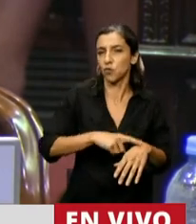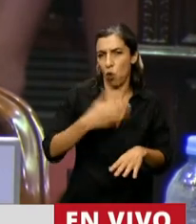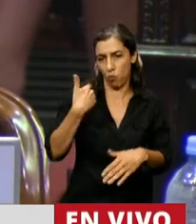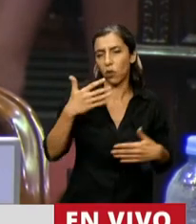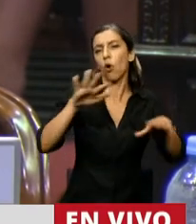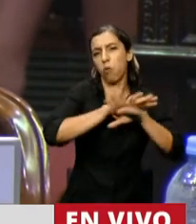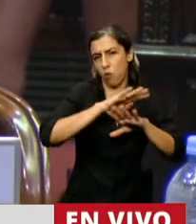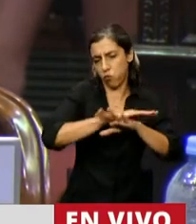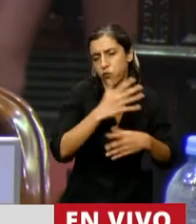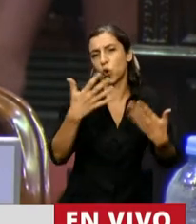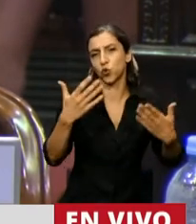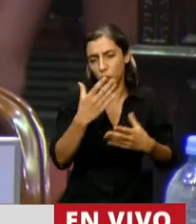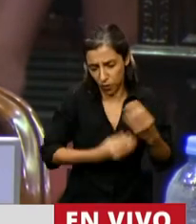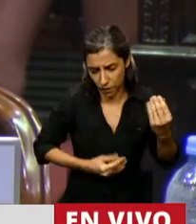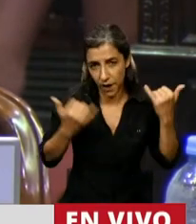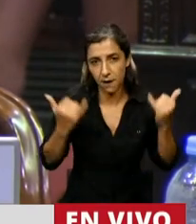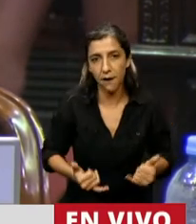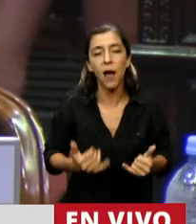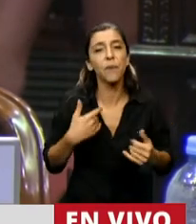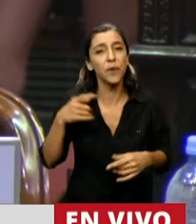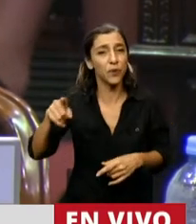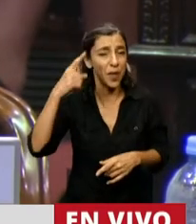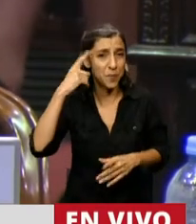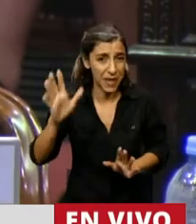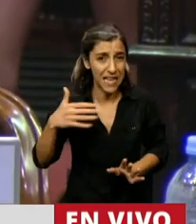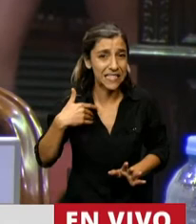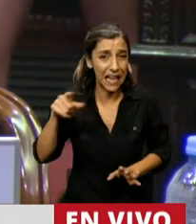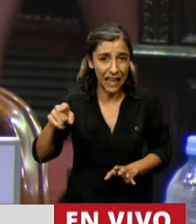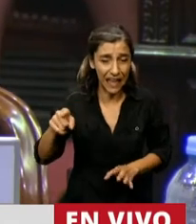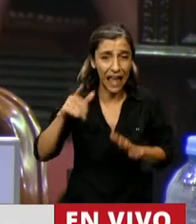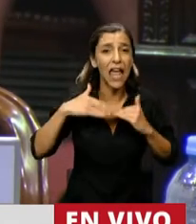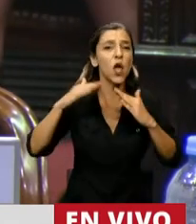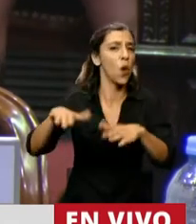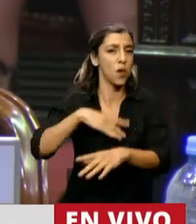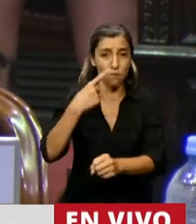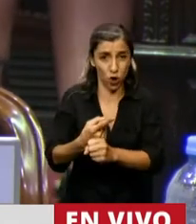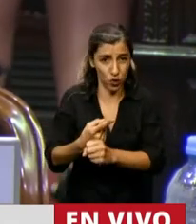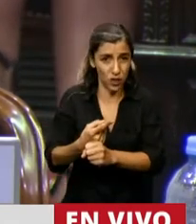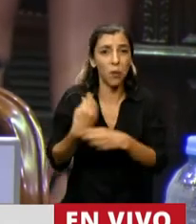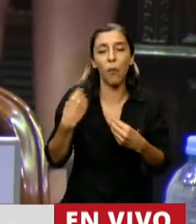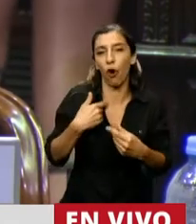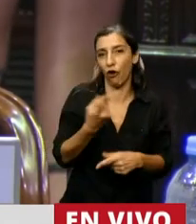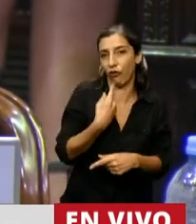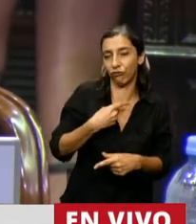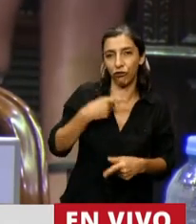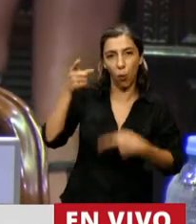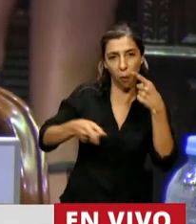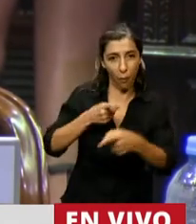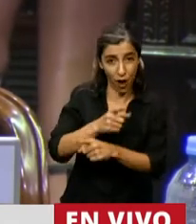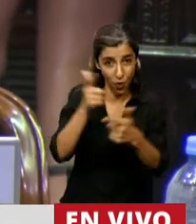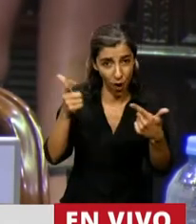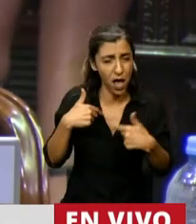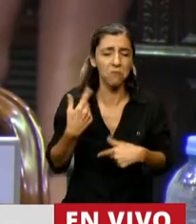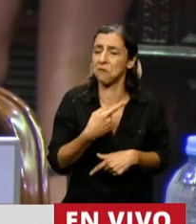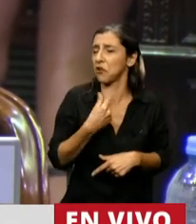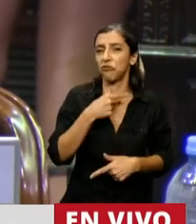seguramente cometimos lo lleva a pensar que a ustedes no les va a pasar lo mismo porque nosotros nos los atacamos de la misma manera nosotros no queremos